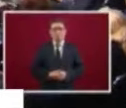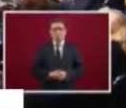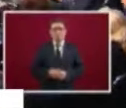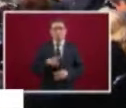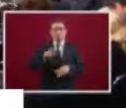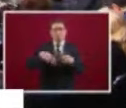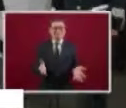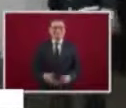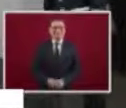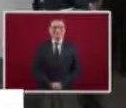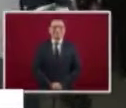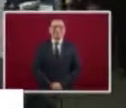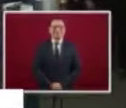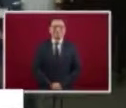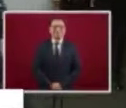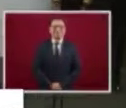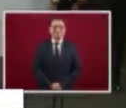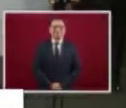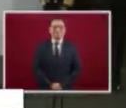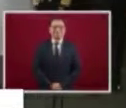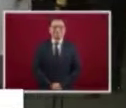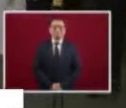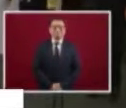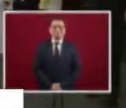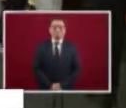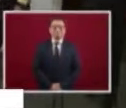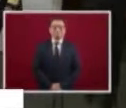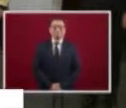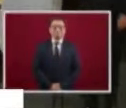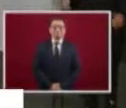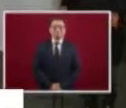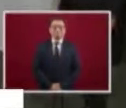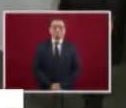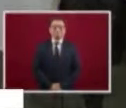grupo criminal que allí predomina, el cártel de Sinaloa, pues,